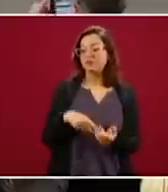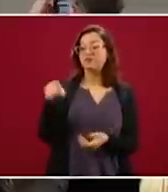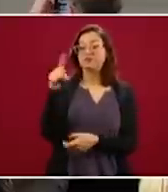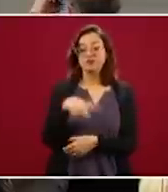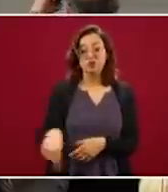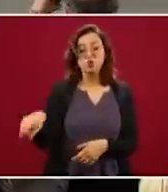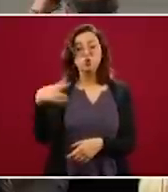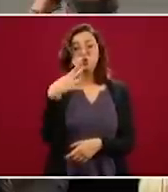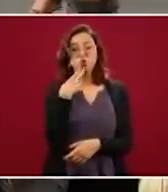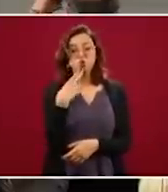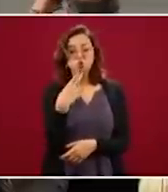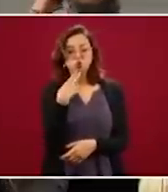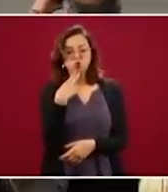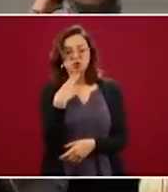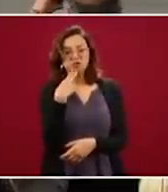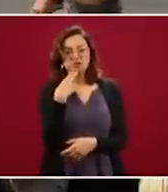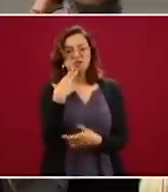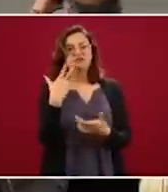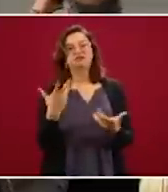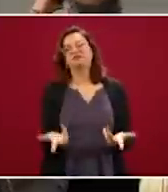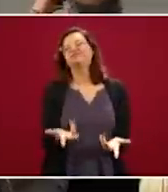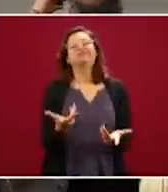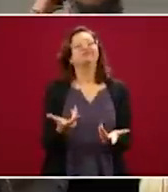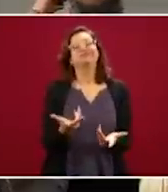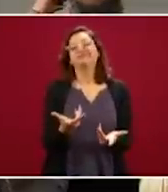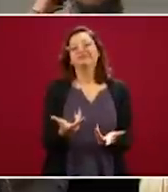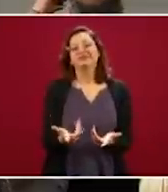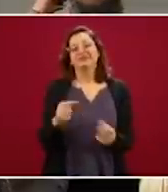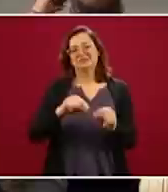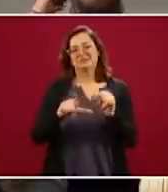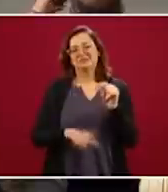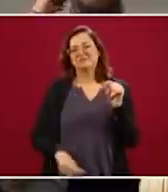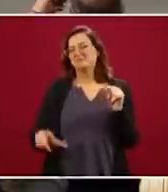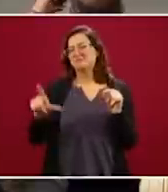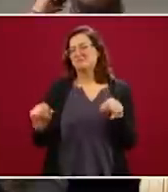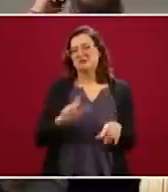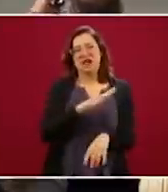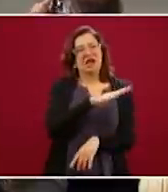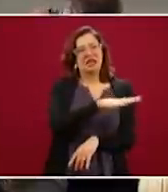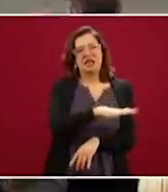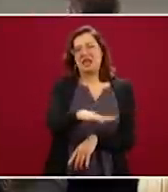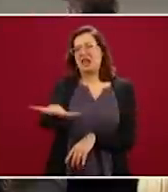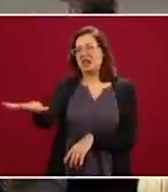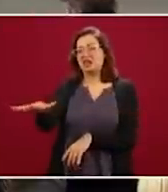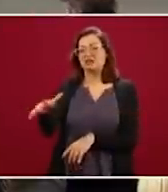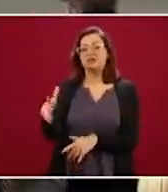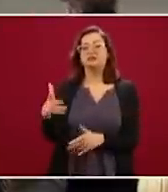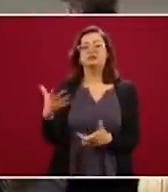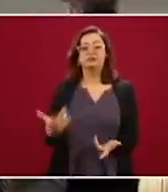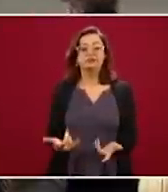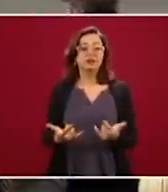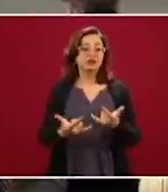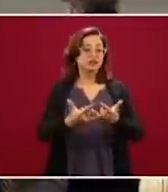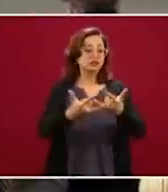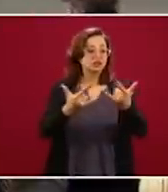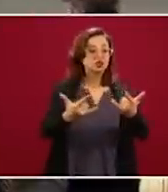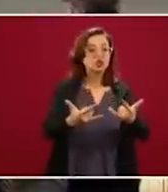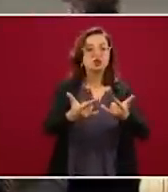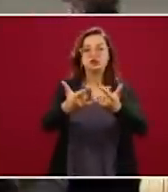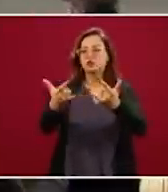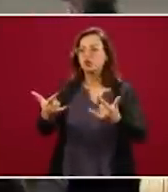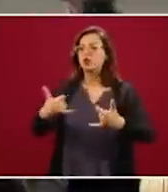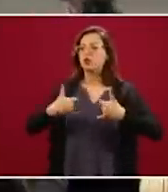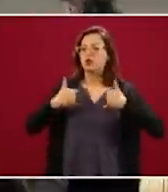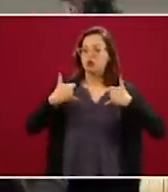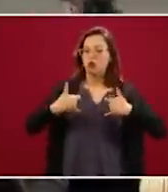país, sino ya somos un país consumidor, altamente consumidor. Entonces, a partir de los testimonios de jóvenes,